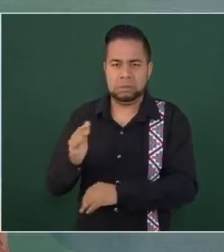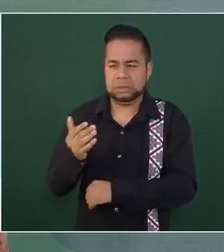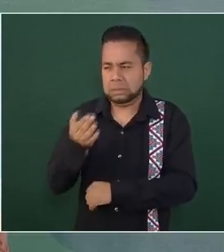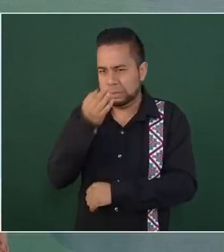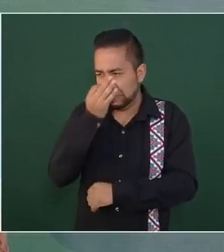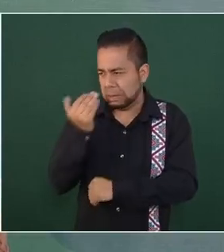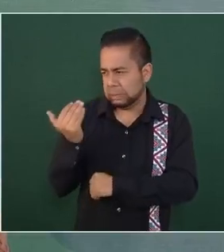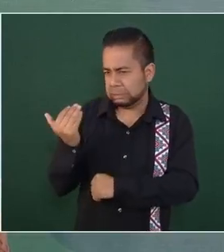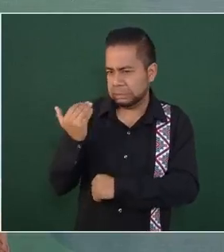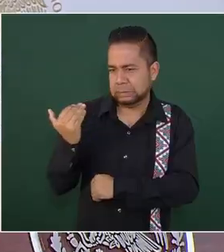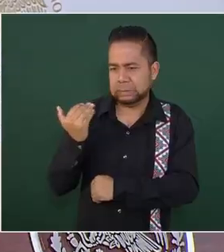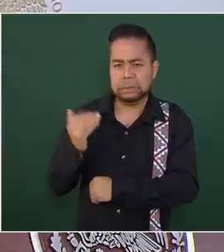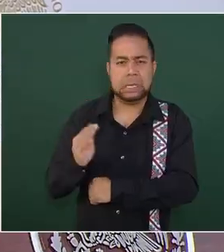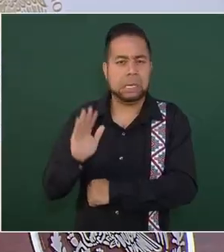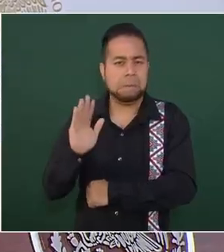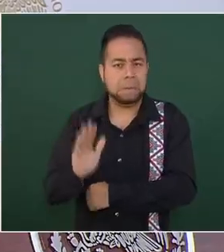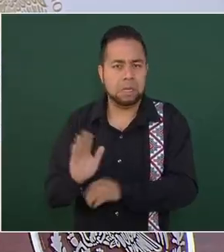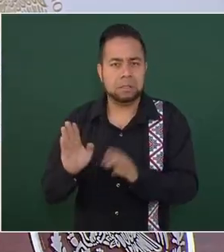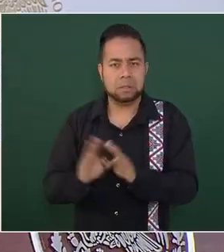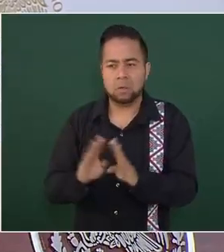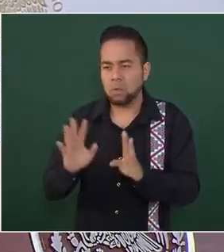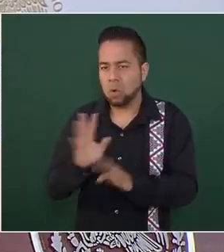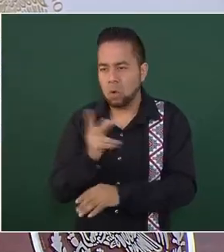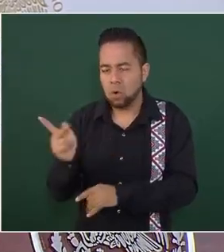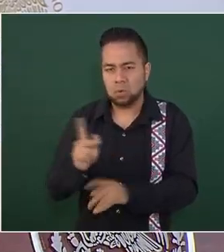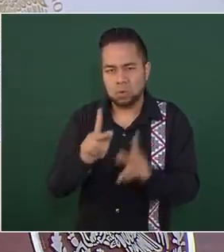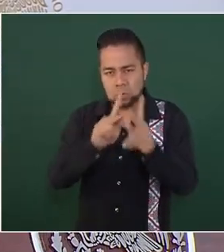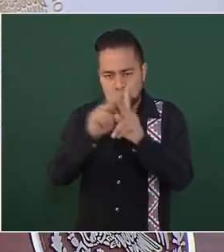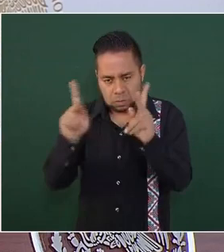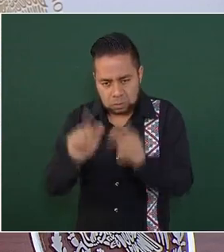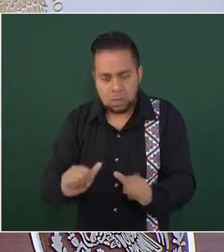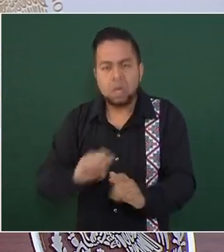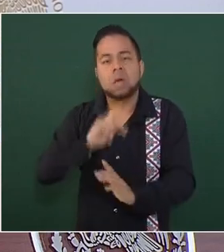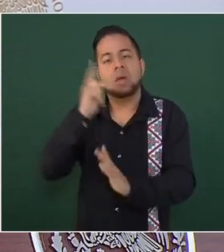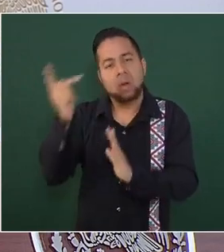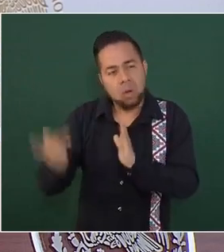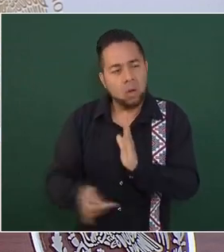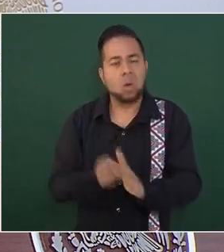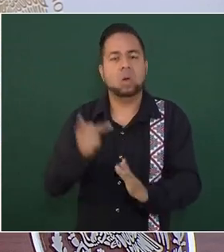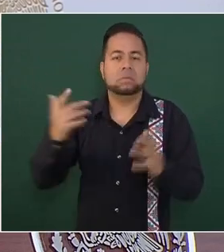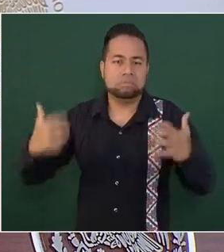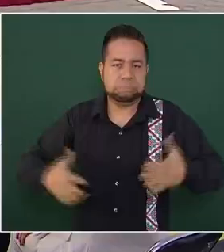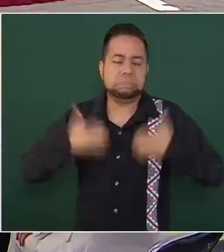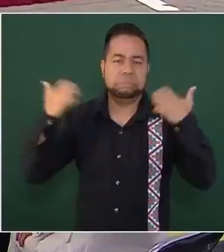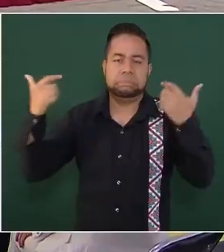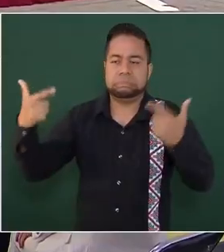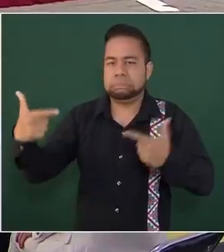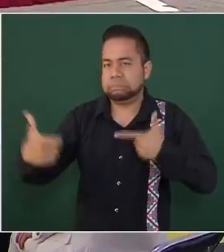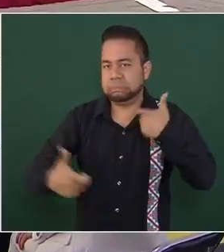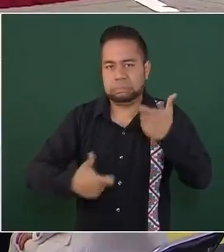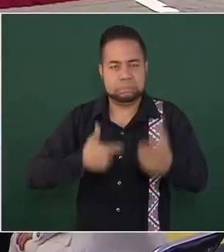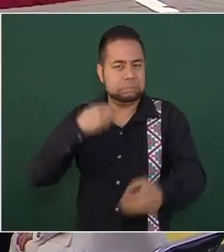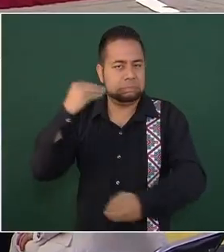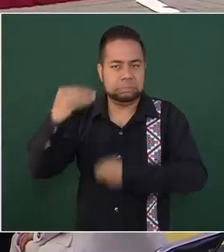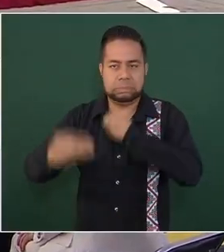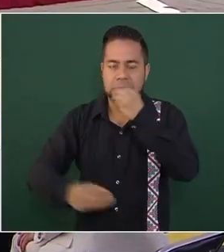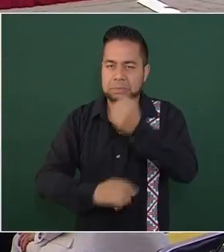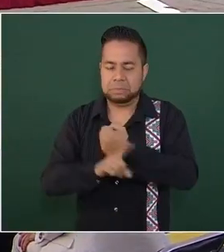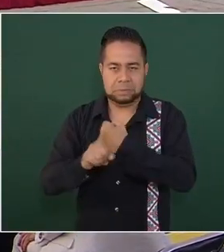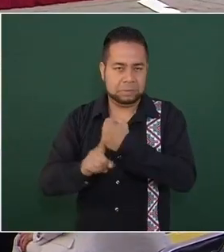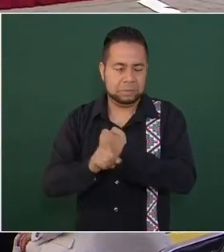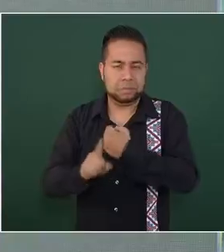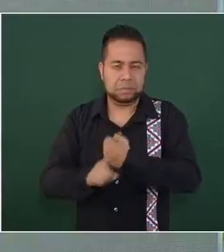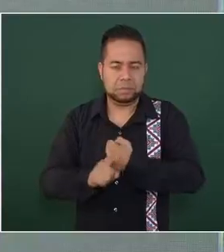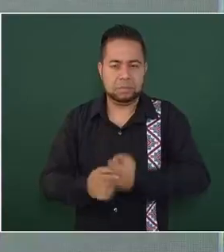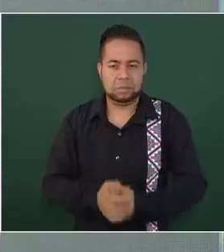tiempos que se pacificara y volvió otra vez la confrontación entonces